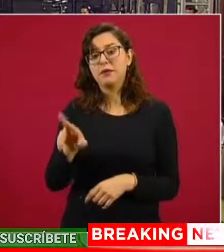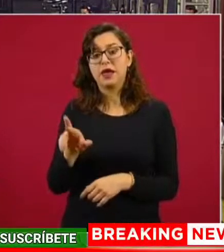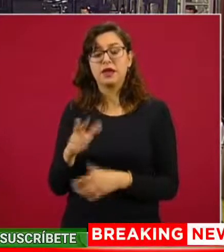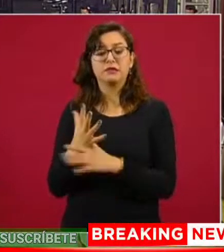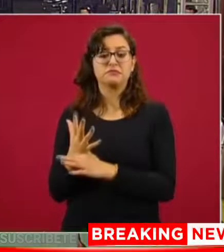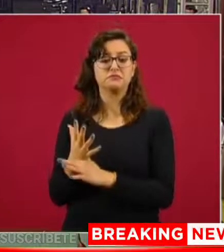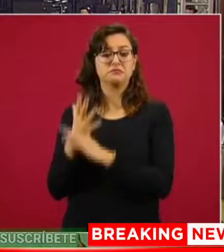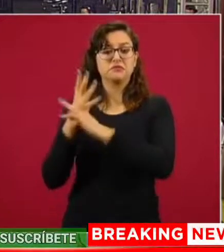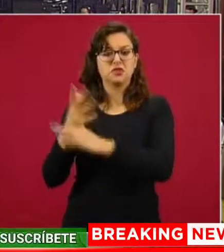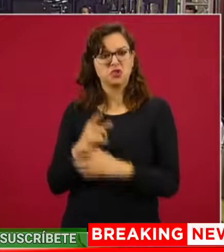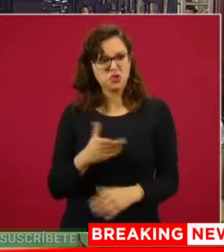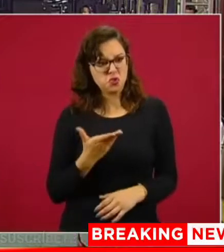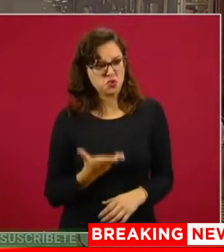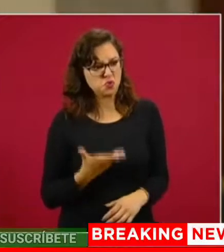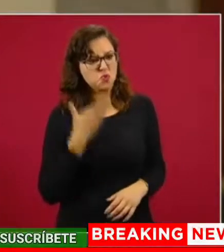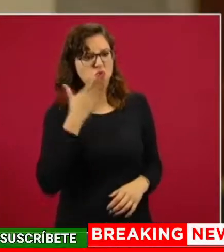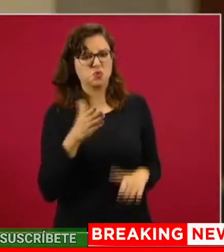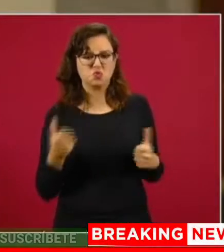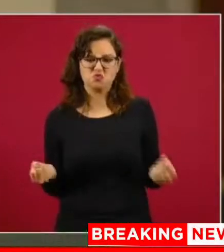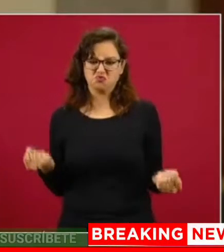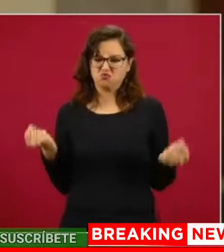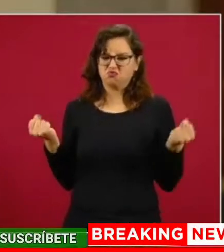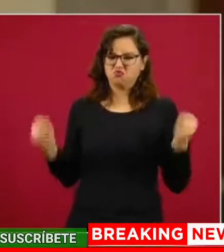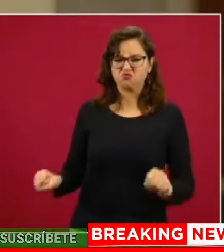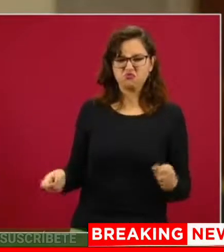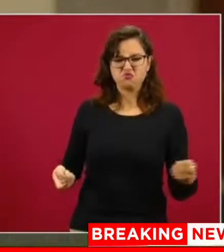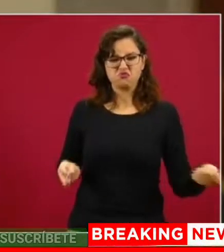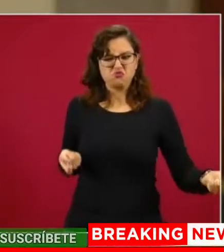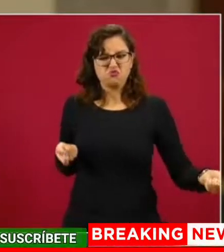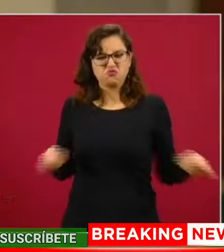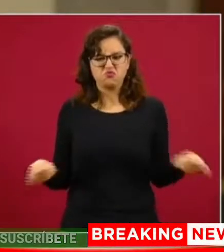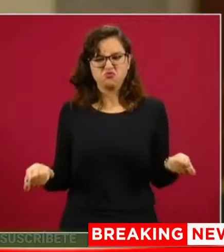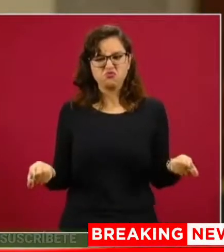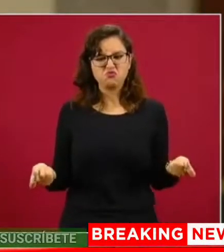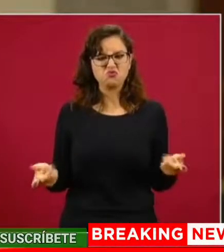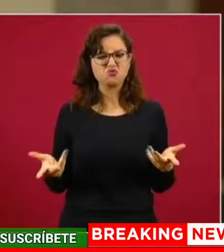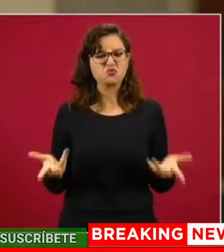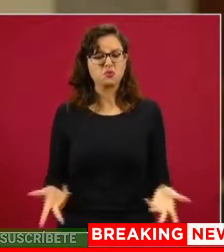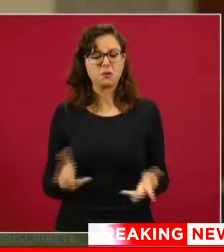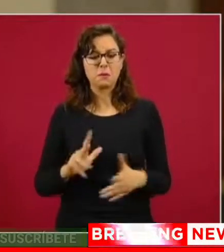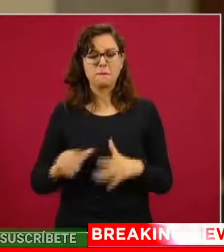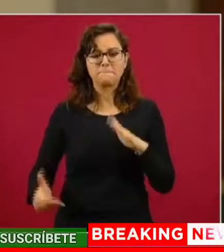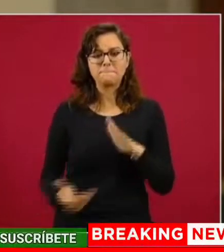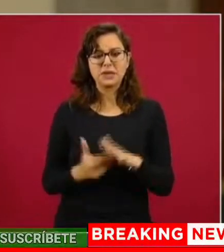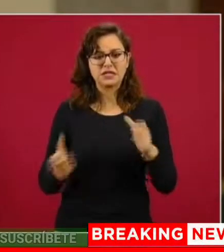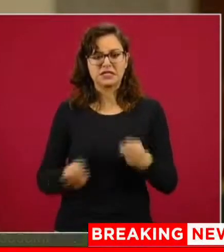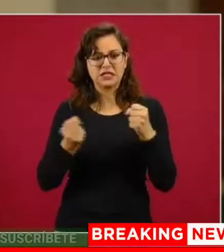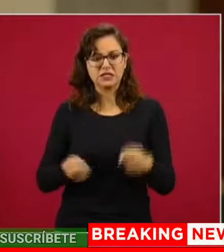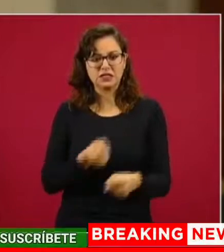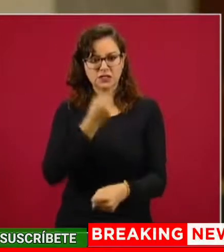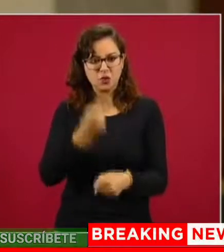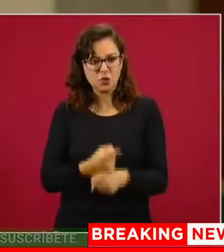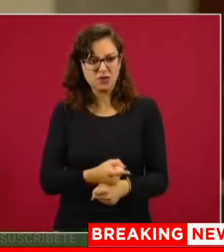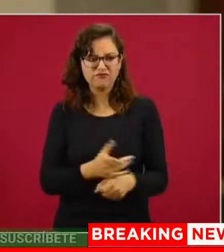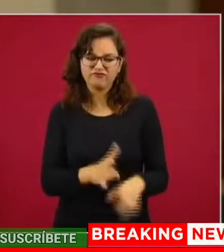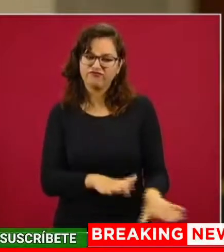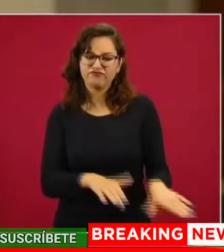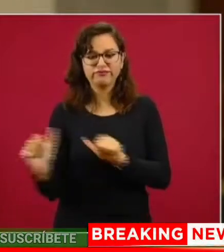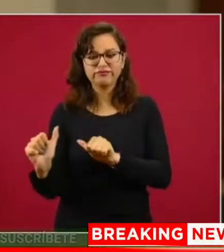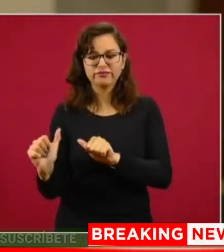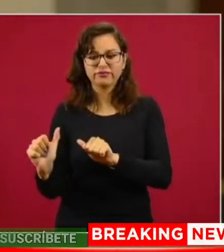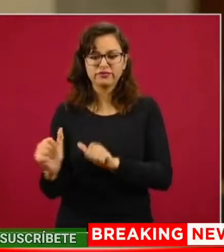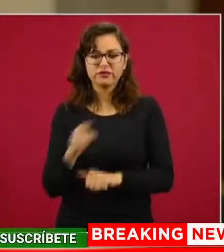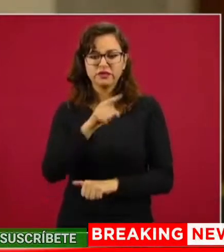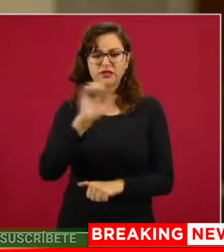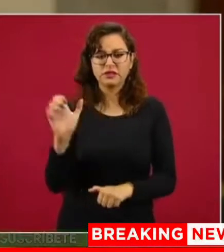un talante autoritario el que el gobierno federal haya decidido levantarse de las mesas de seguridad por la posición que ha tenido el gobierno de Chihuahua